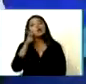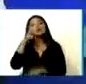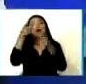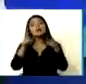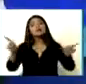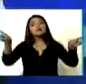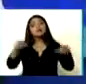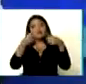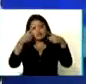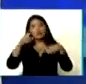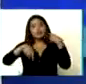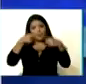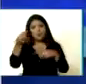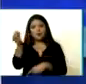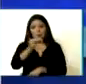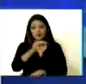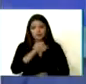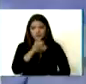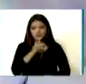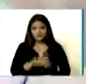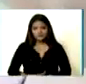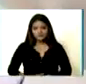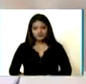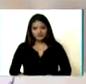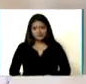himno nacional y ya volvemos con más.